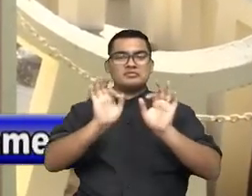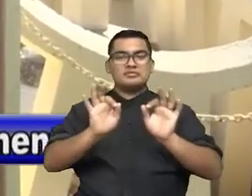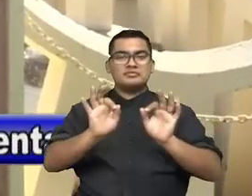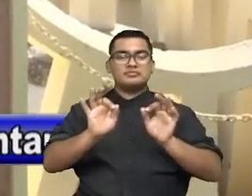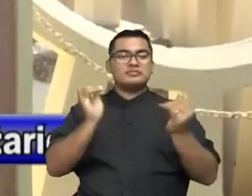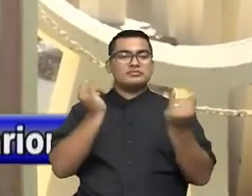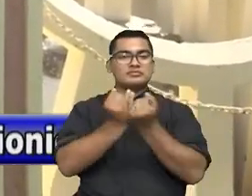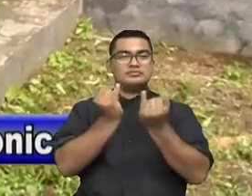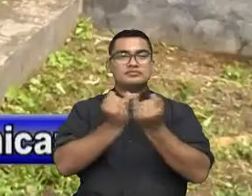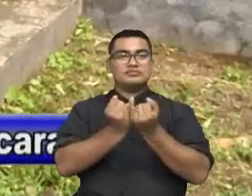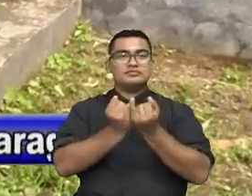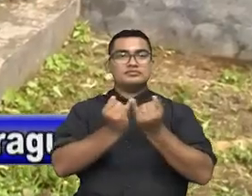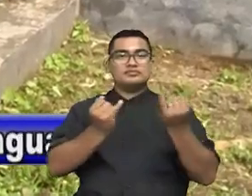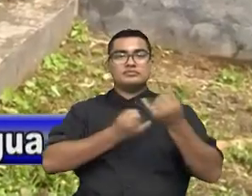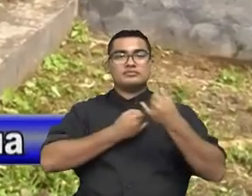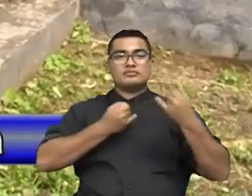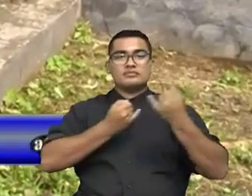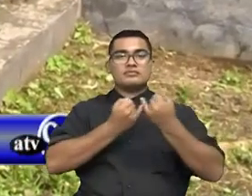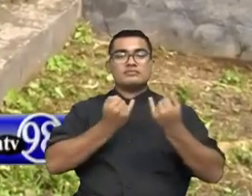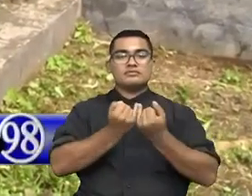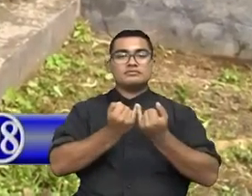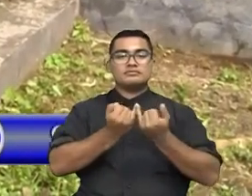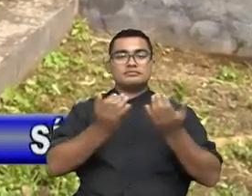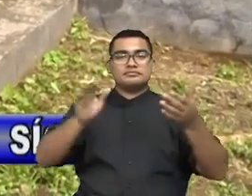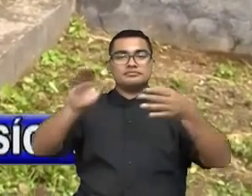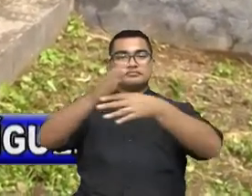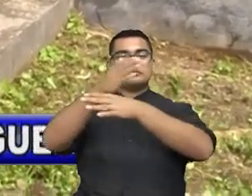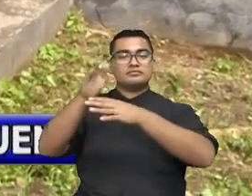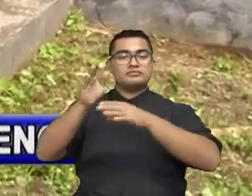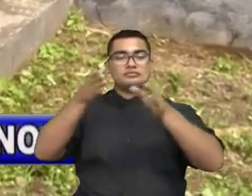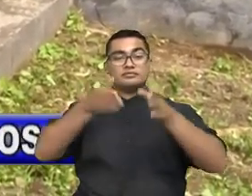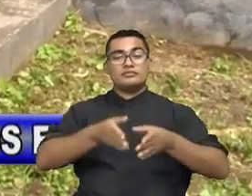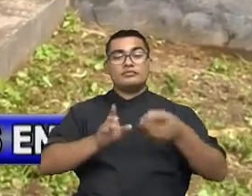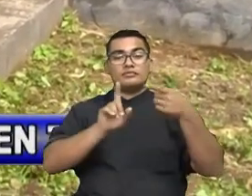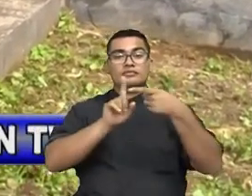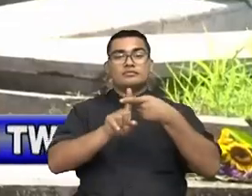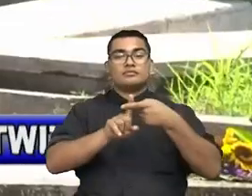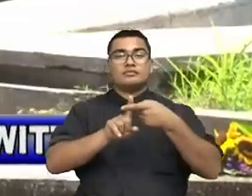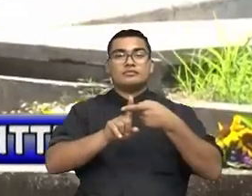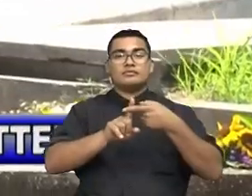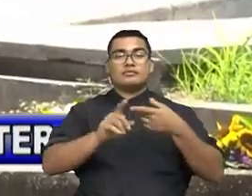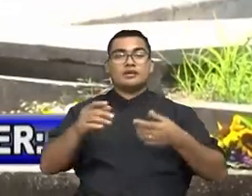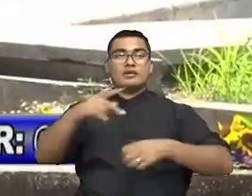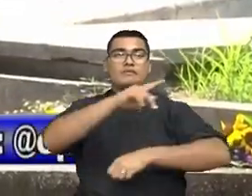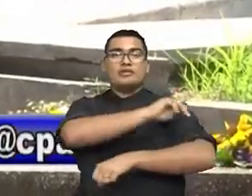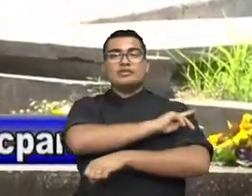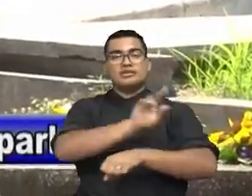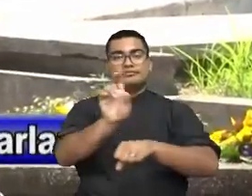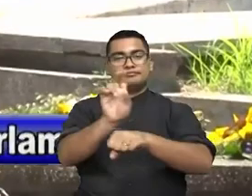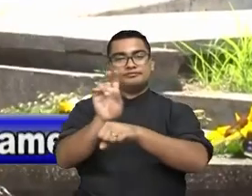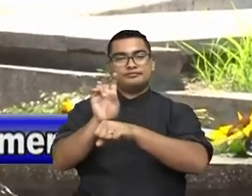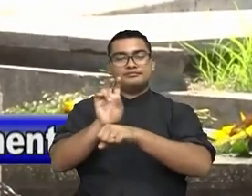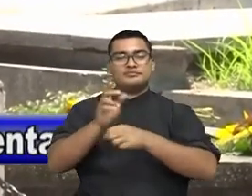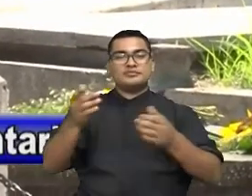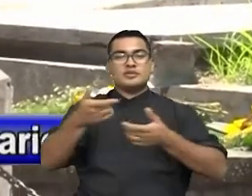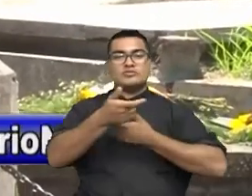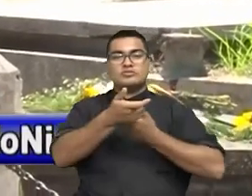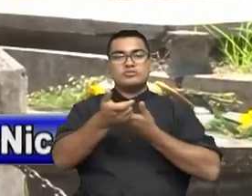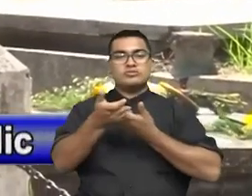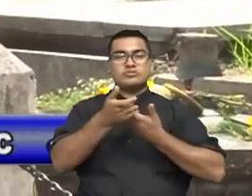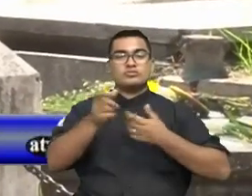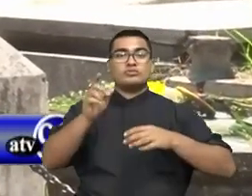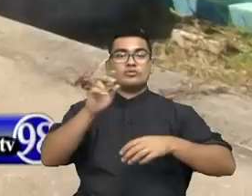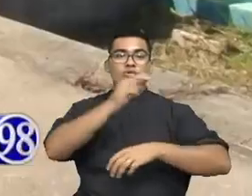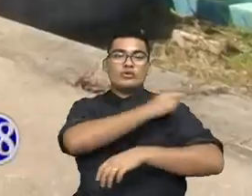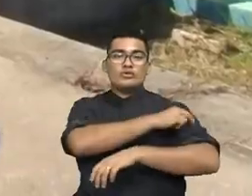las instituciones trabajan para garantizar en cada uno de los cementerios la presencia de la Policía Nacional, el Cuerpo de Bomberos y